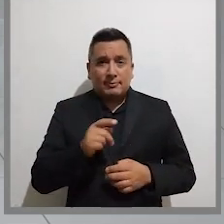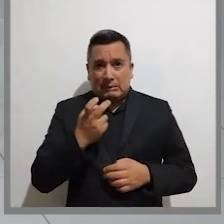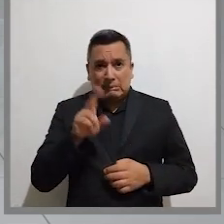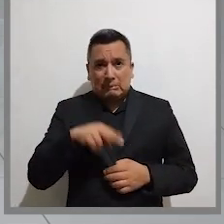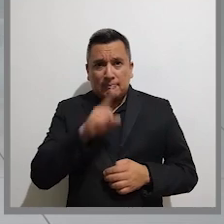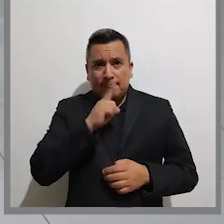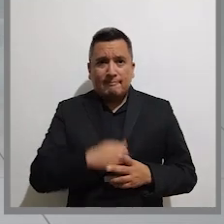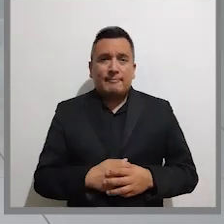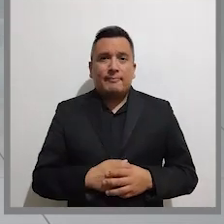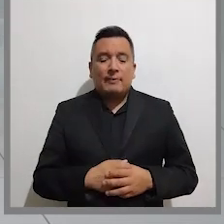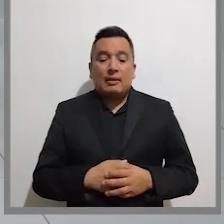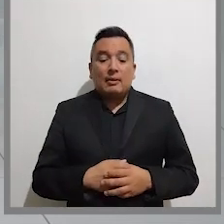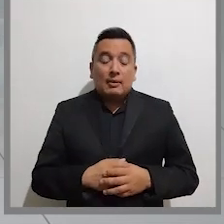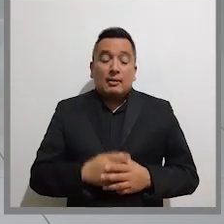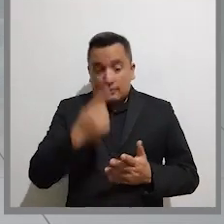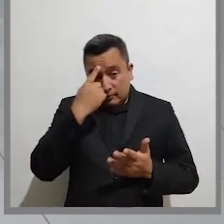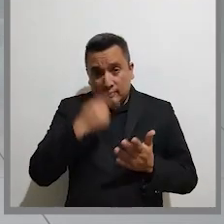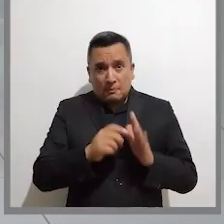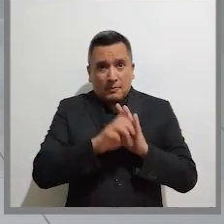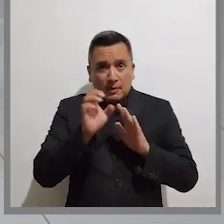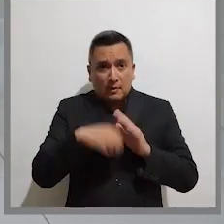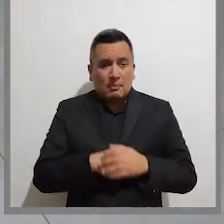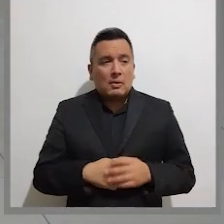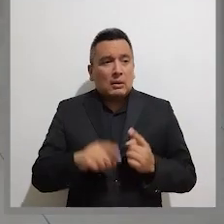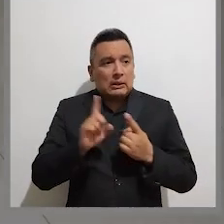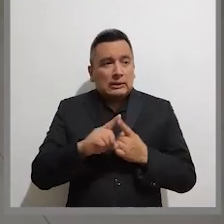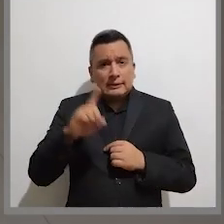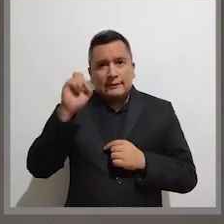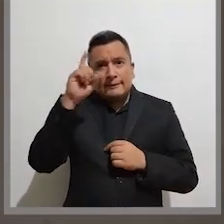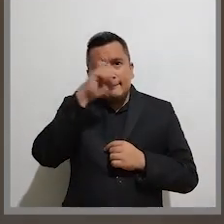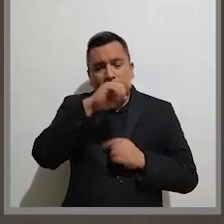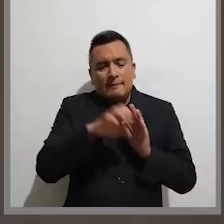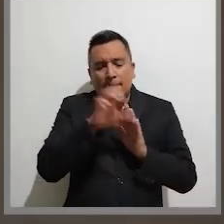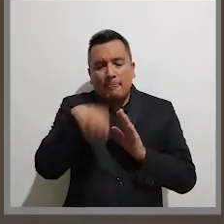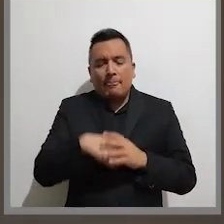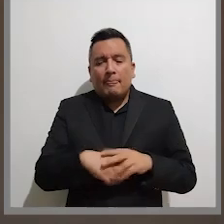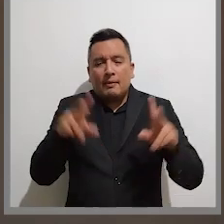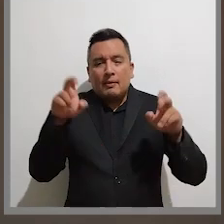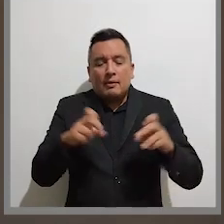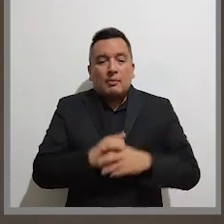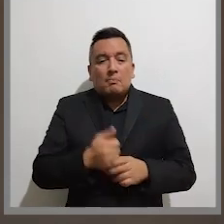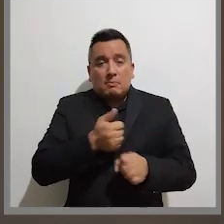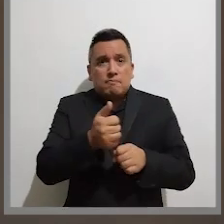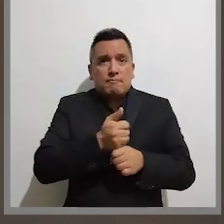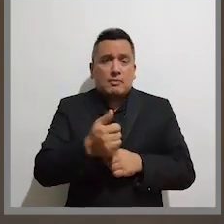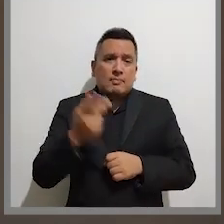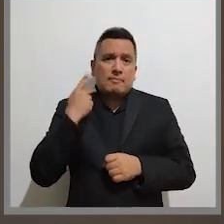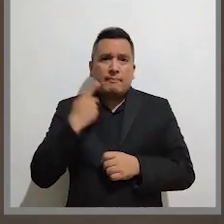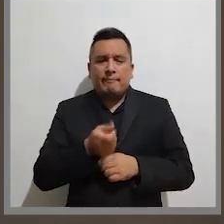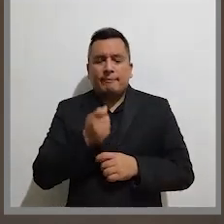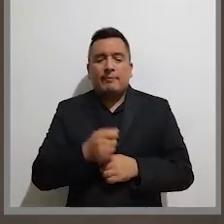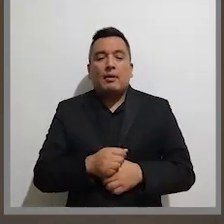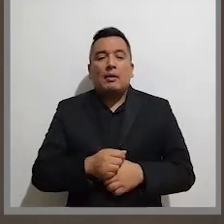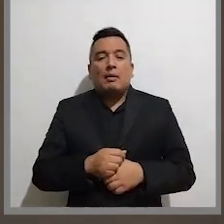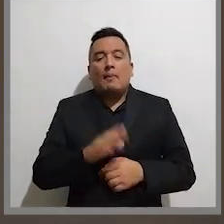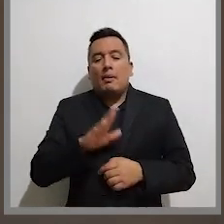no debería de ser. Sí, yo creo que uno de los primeros retos que se tienen, por ejemplo, en materia de violencia política, es